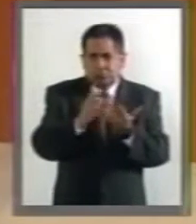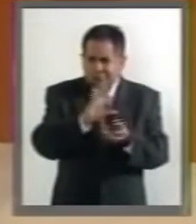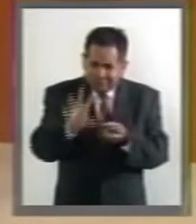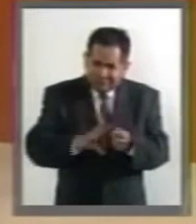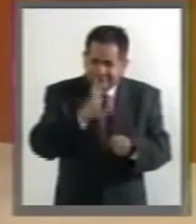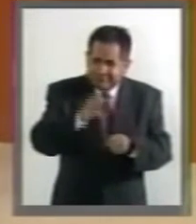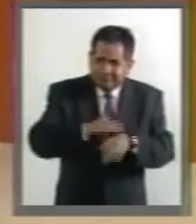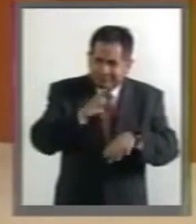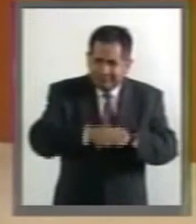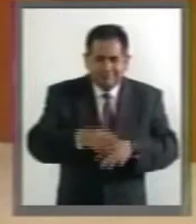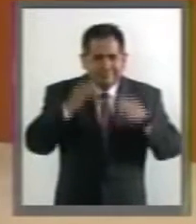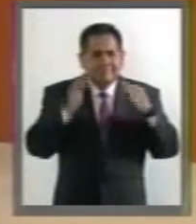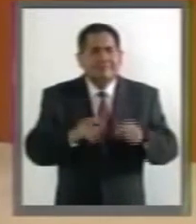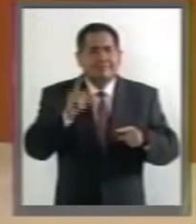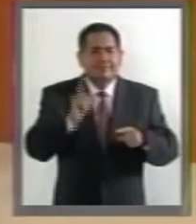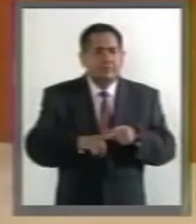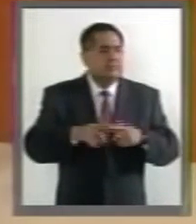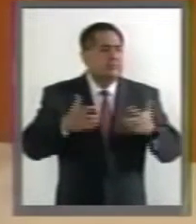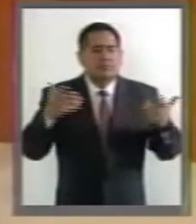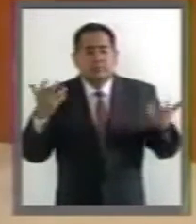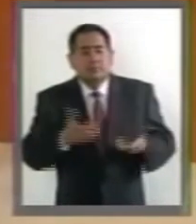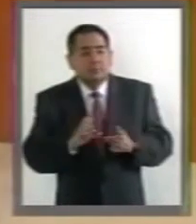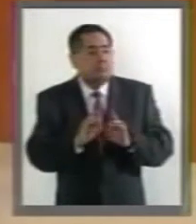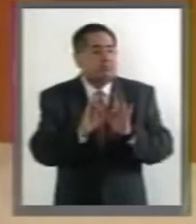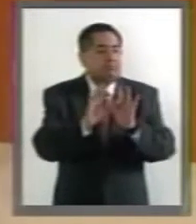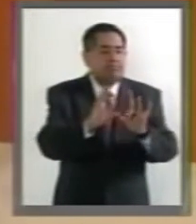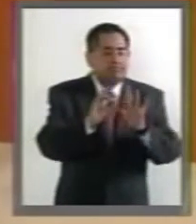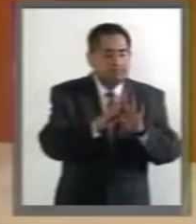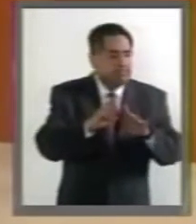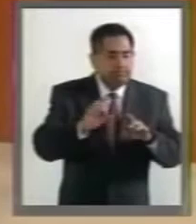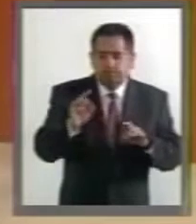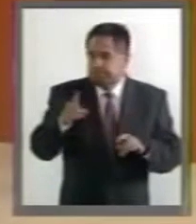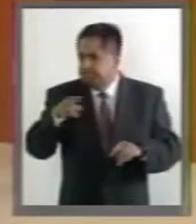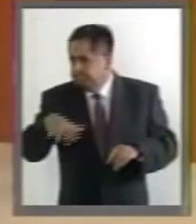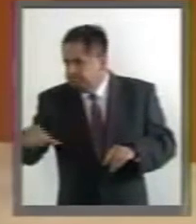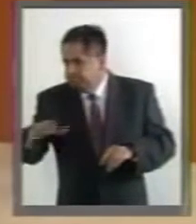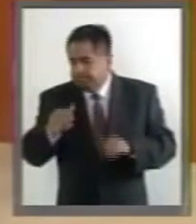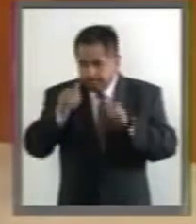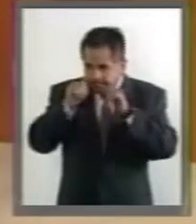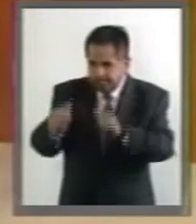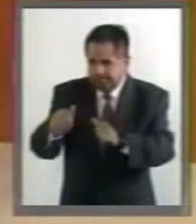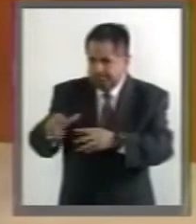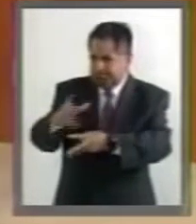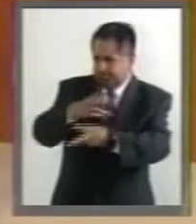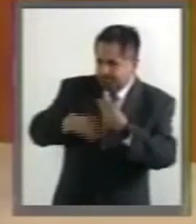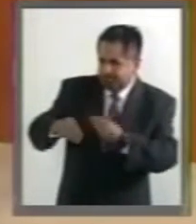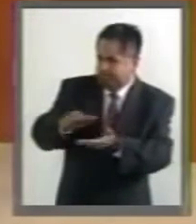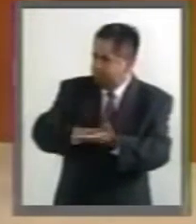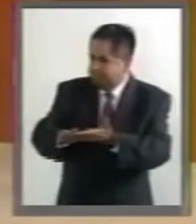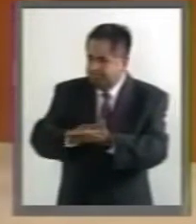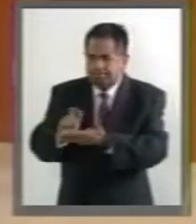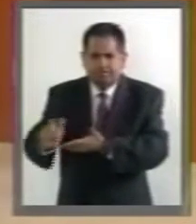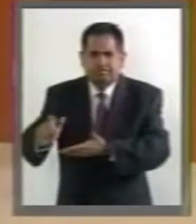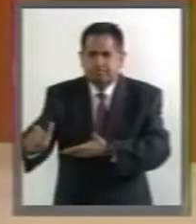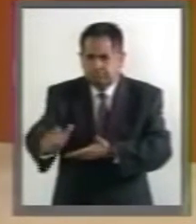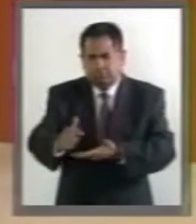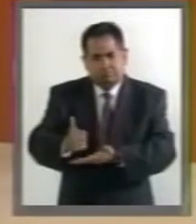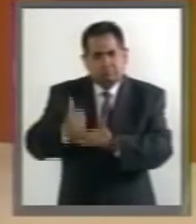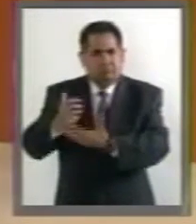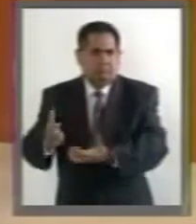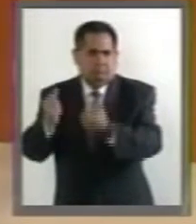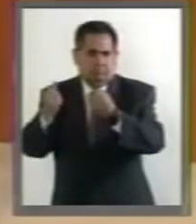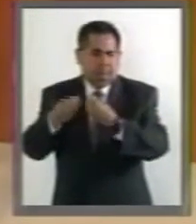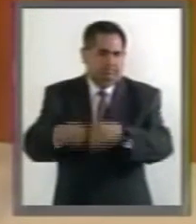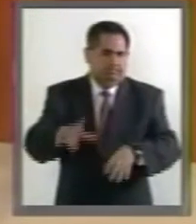integrales que incluya acciones encaminadas a atender, resarcir y prevenir dichos pasivos.